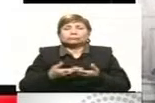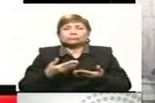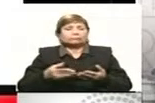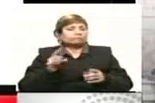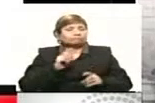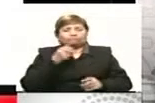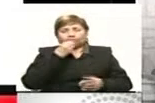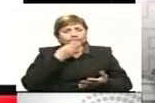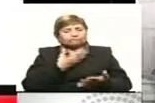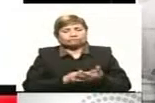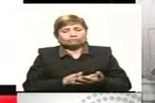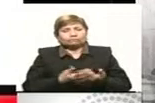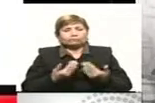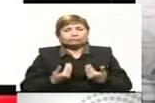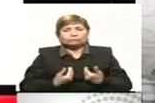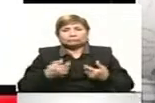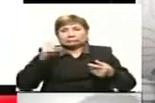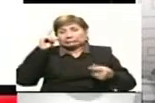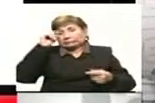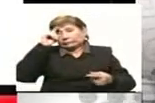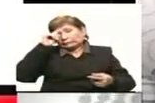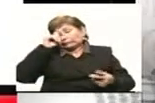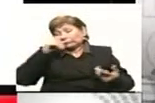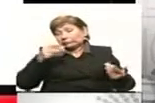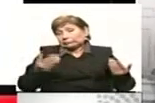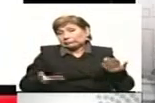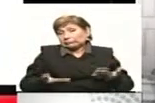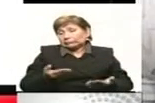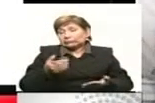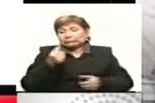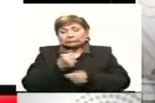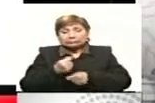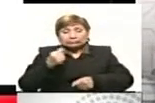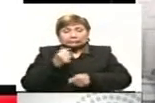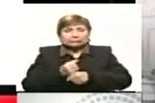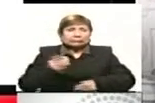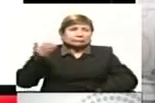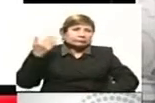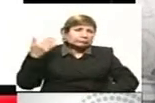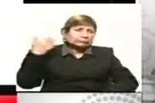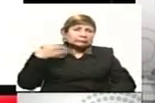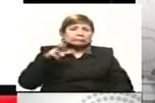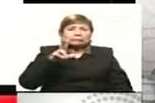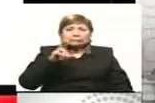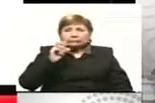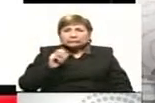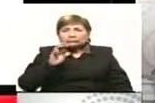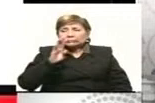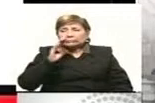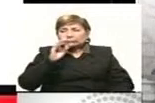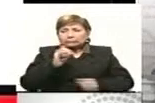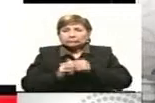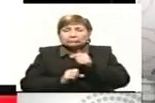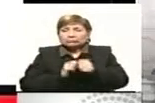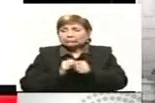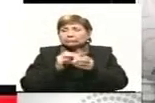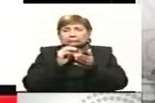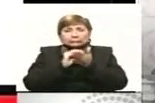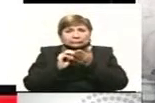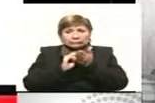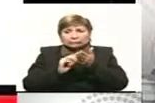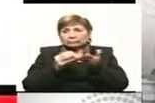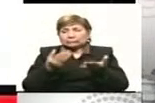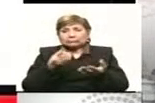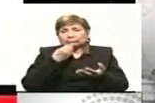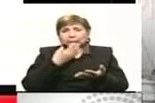sido tan buenos, puede tener sus dificultades, ¿no? Gente que trabajó hace 30, 40 años en una empresa, quizás ese registro no está, ¿no?,